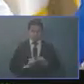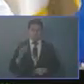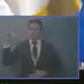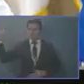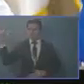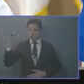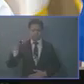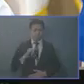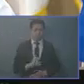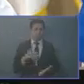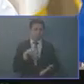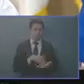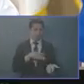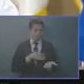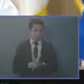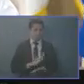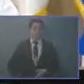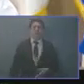Habríamos logrado